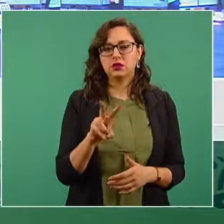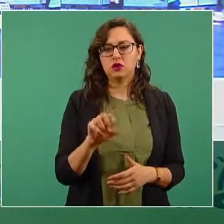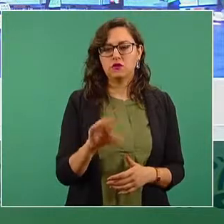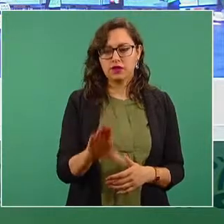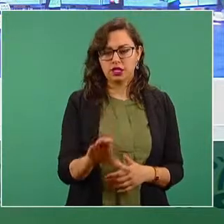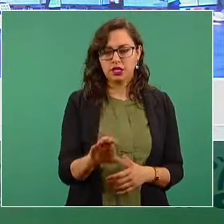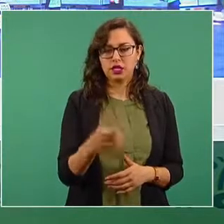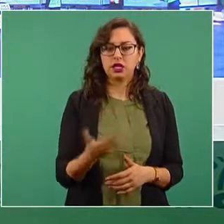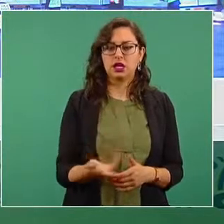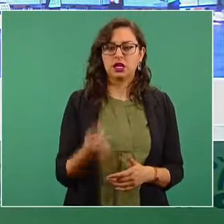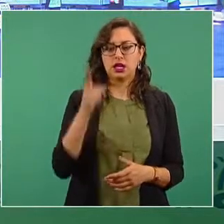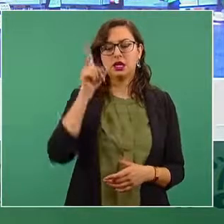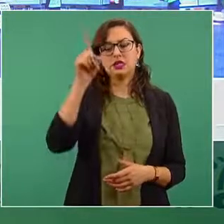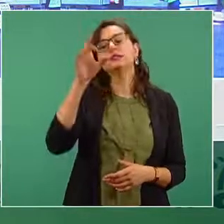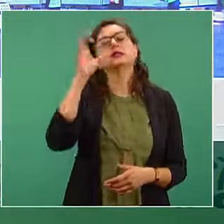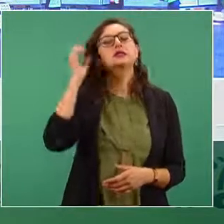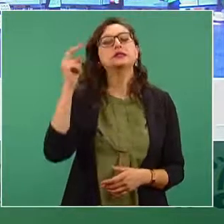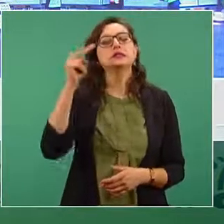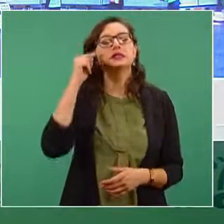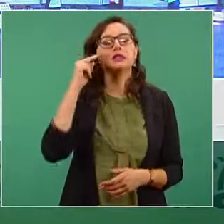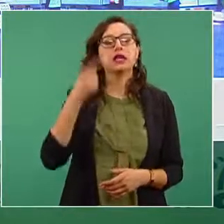vienen de Hong Kong, de China,